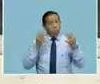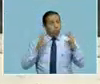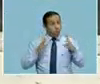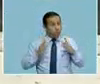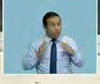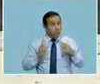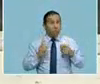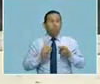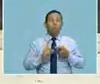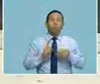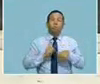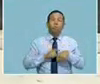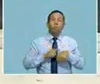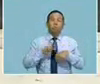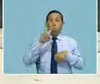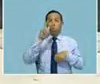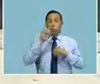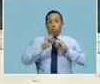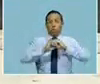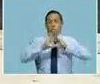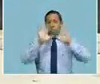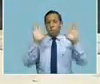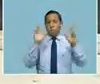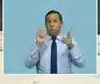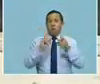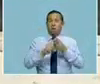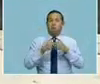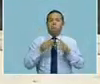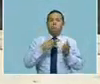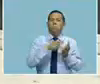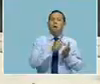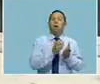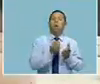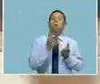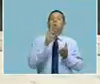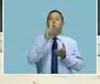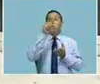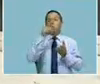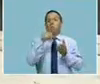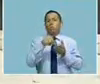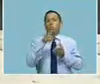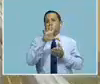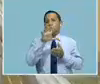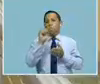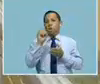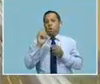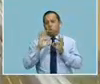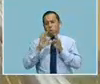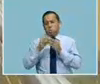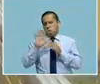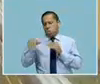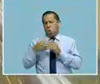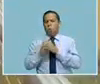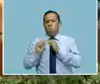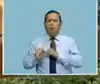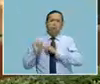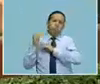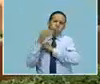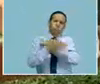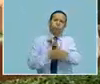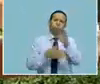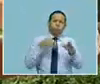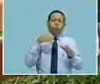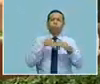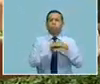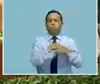a tener horarios a partir de las 12 del día. Tiene un costo de $1.50 y puede entrar toda la familia. Estas son las actividades que el Malecón